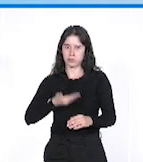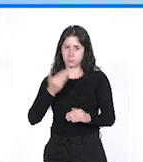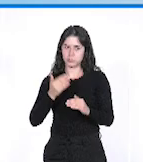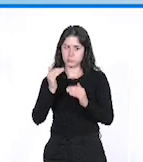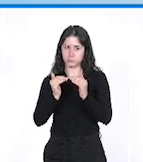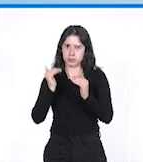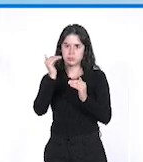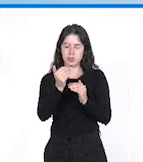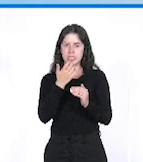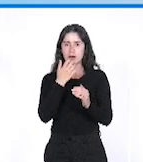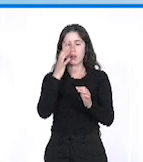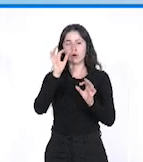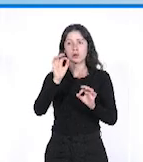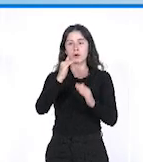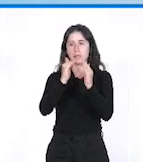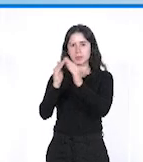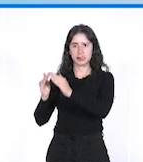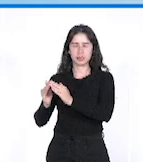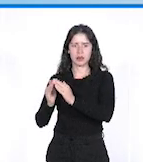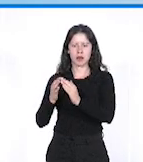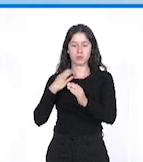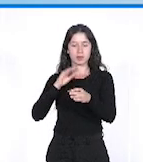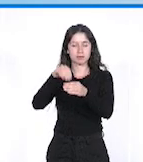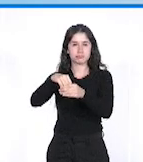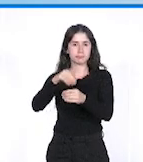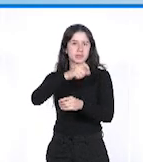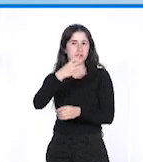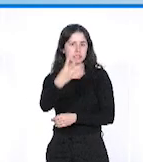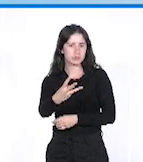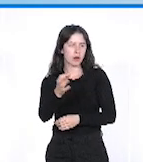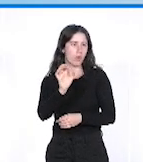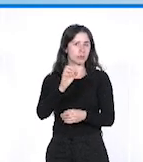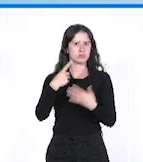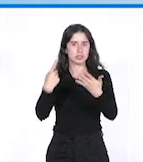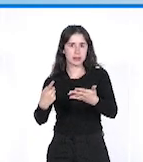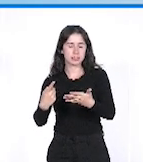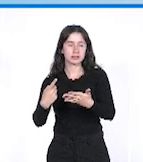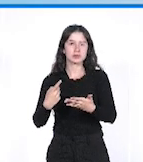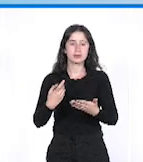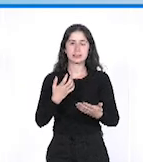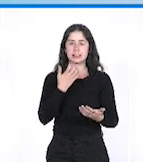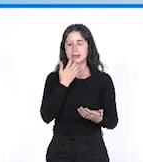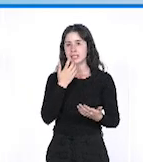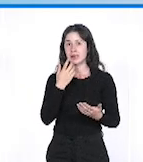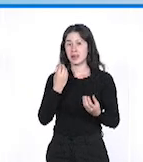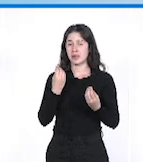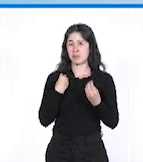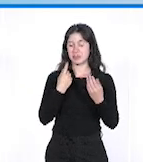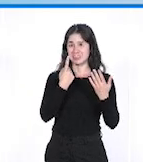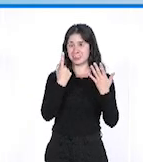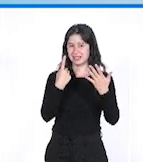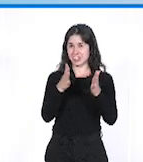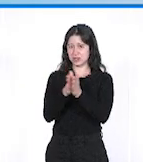si una vivienda eh había viviendas de tres personas y viviendas de seis personas pues si tienes que dividir entre seis cuesta menos